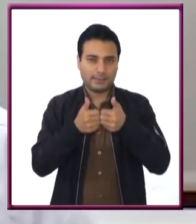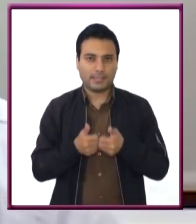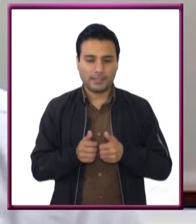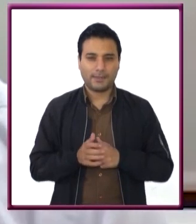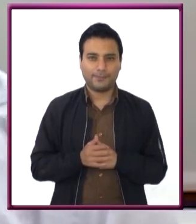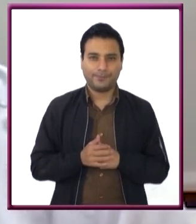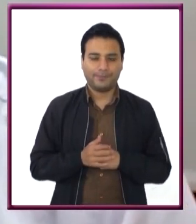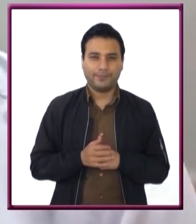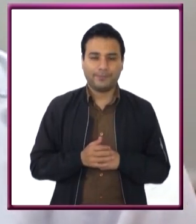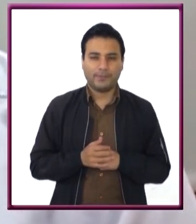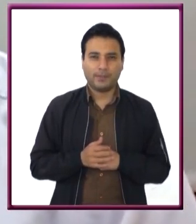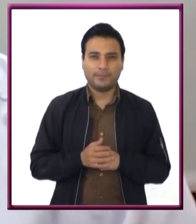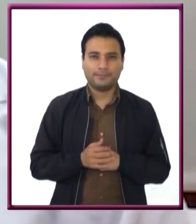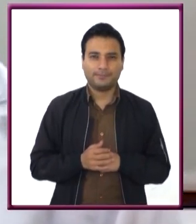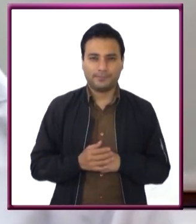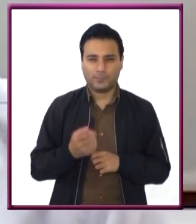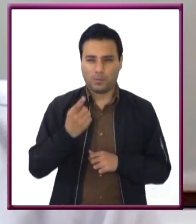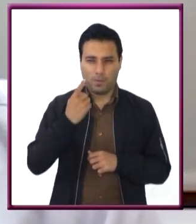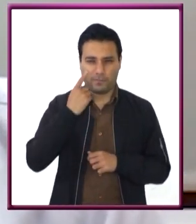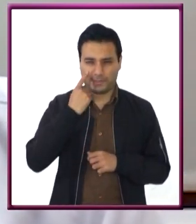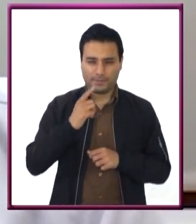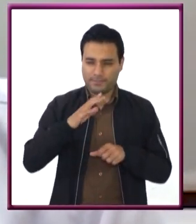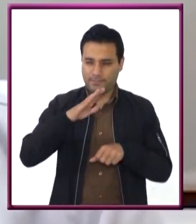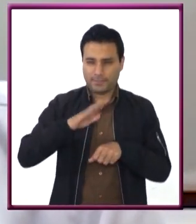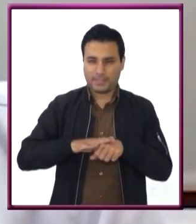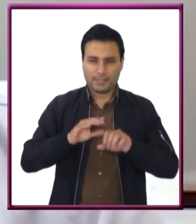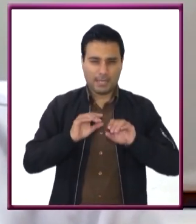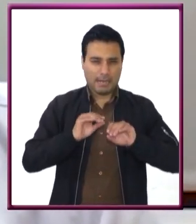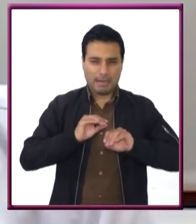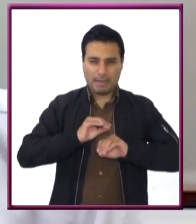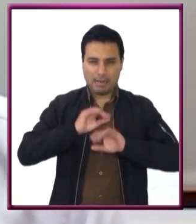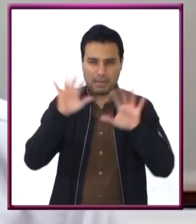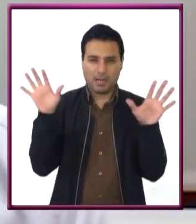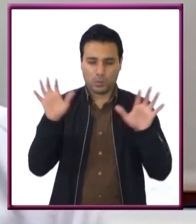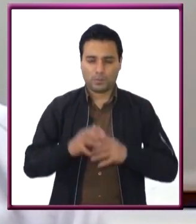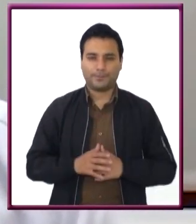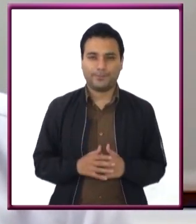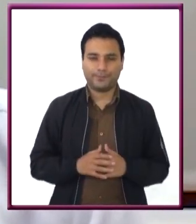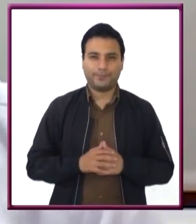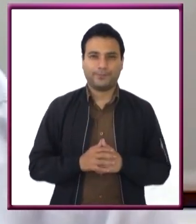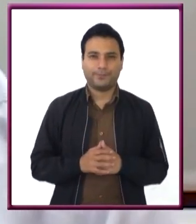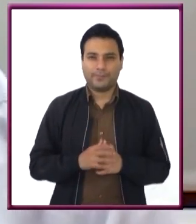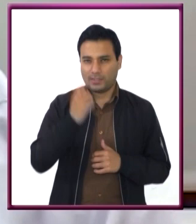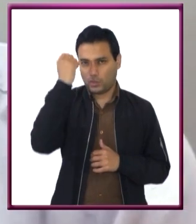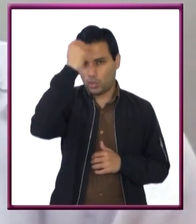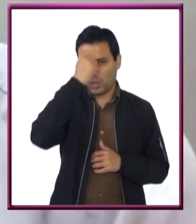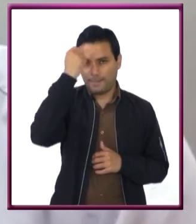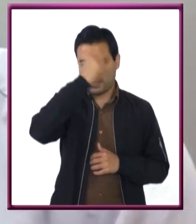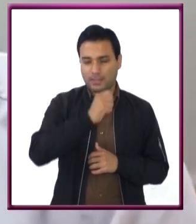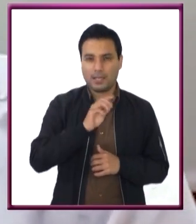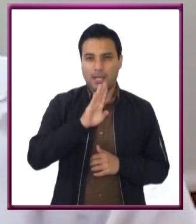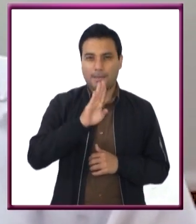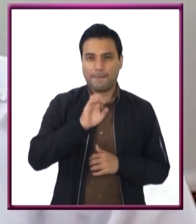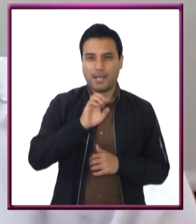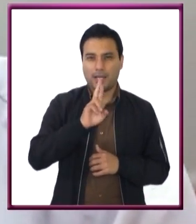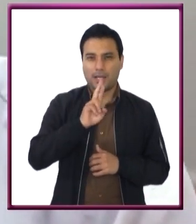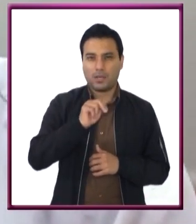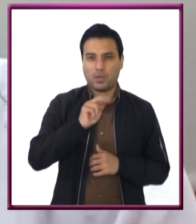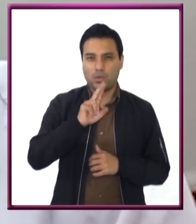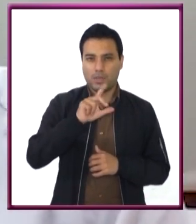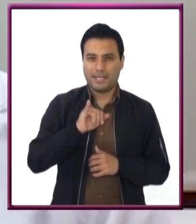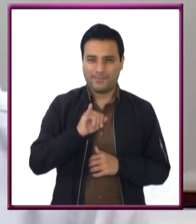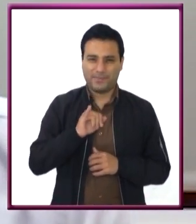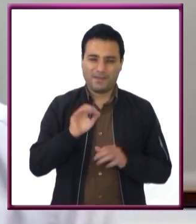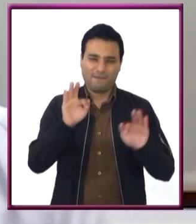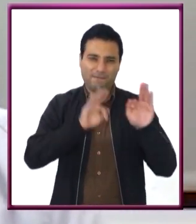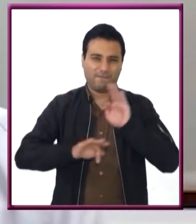estática, pero para entenderlo de una manera más práctica, dice el teorema de Bernoulli, el